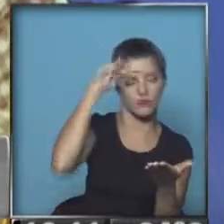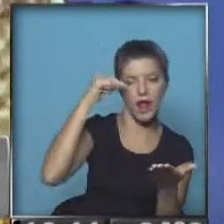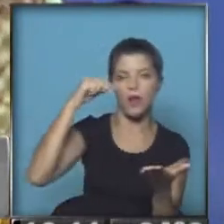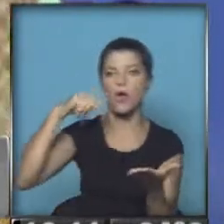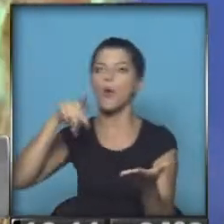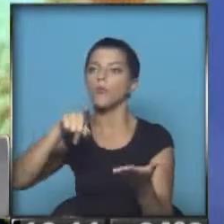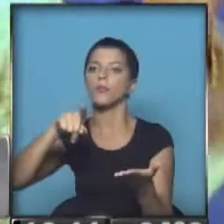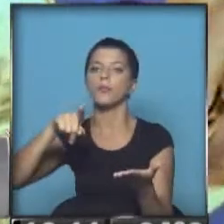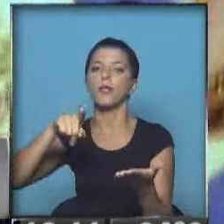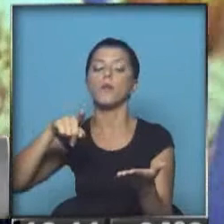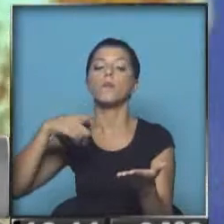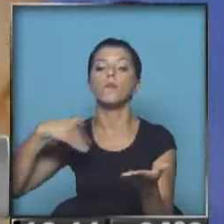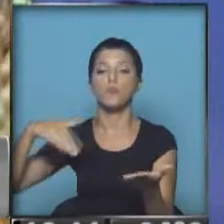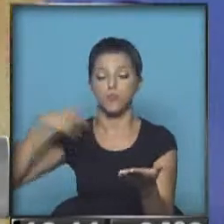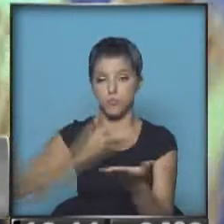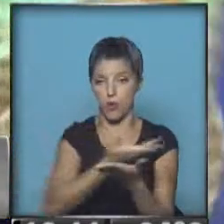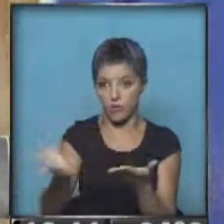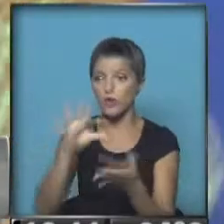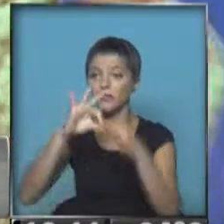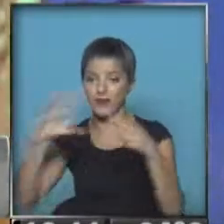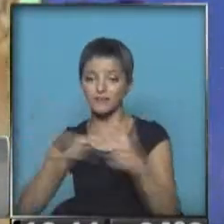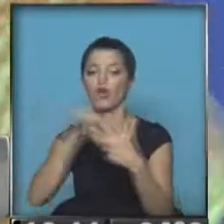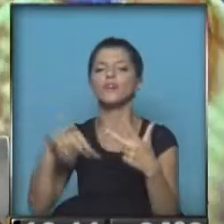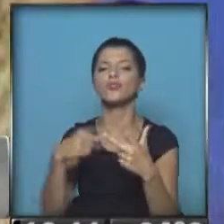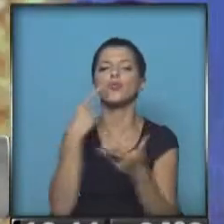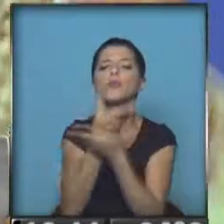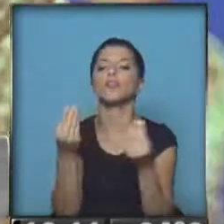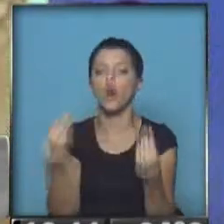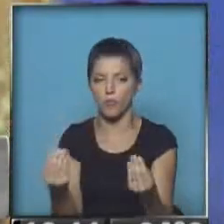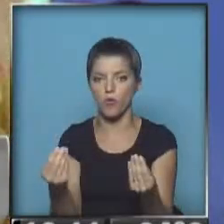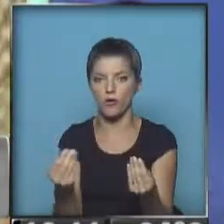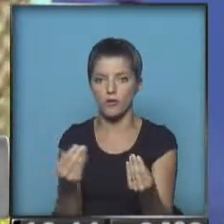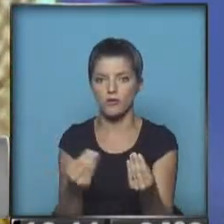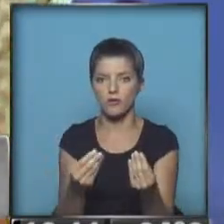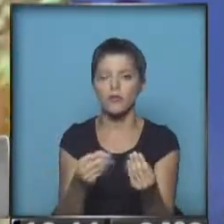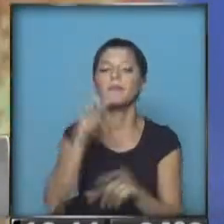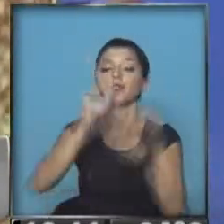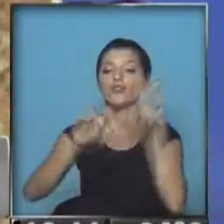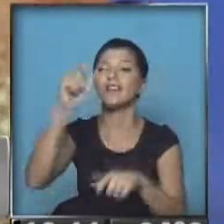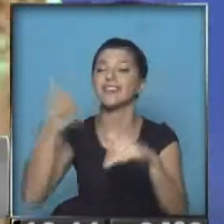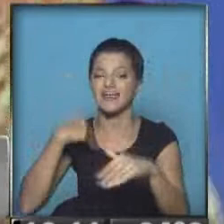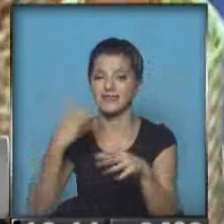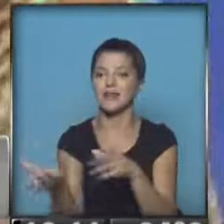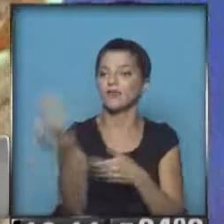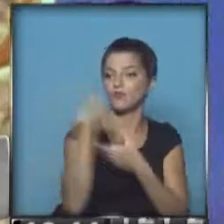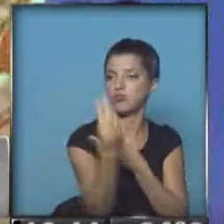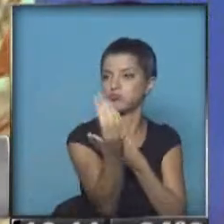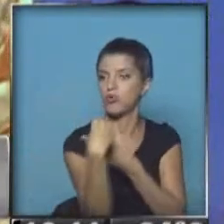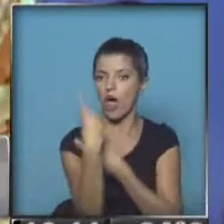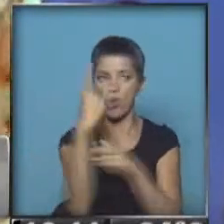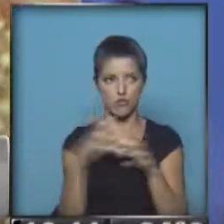y democrático es incluir cada vez más cantidad de argentinos, no a un